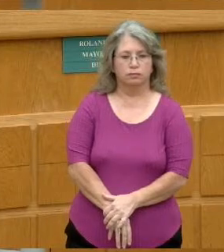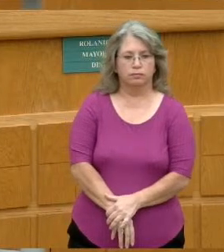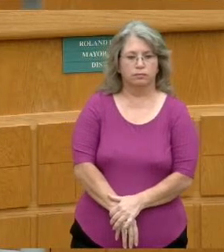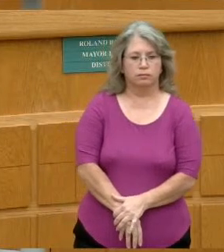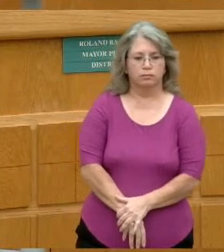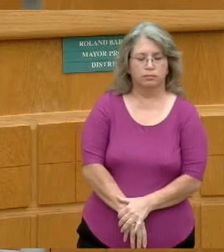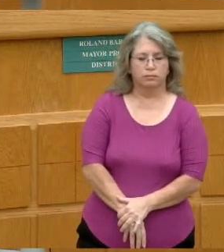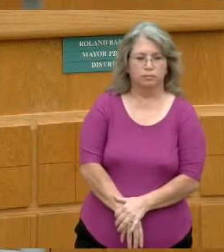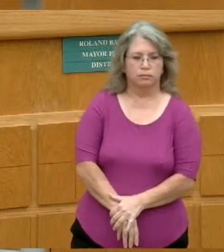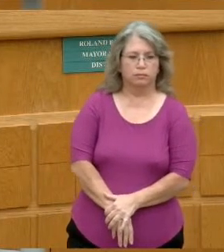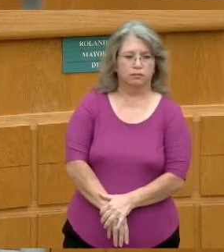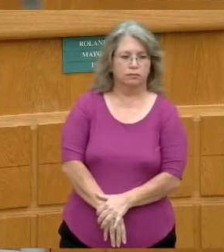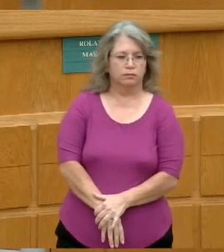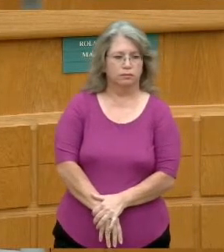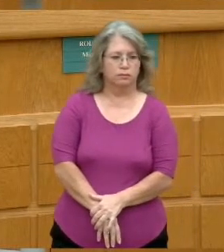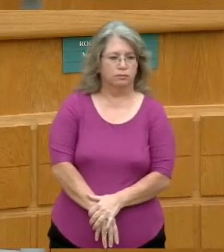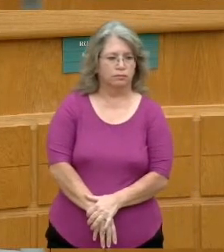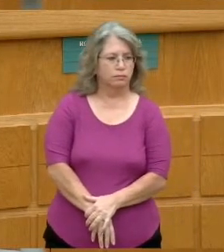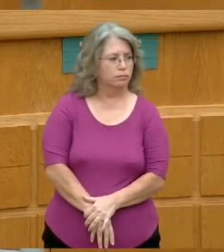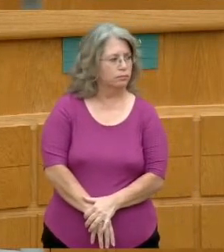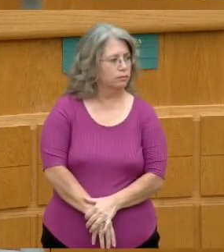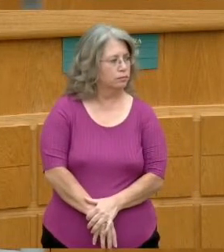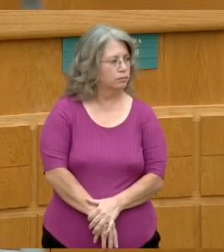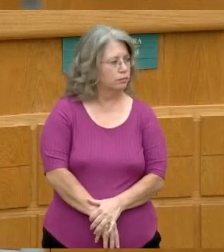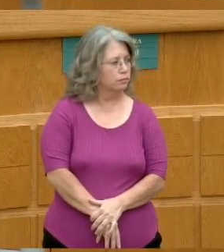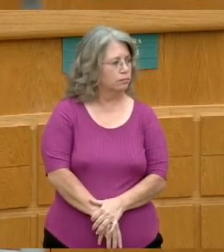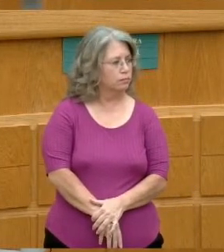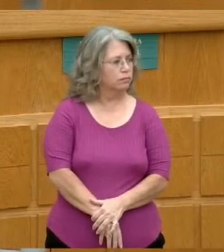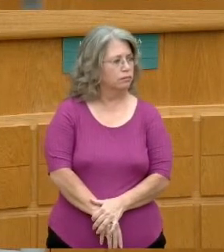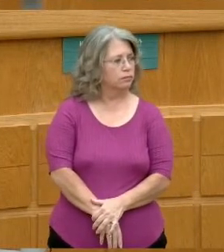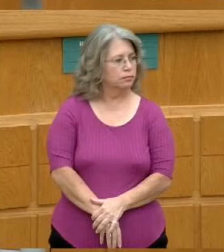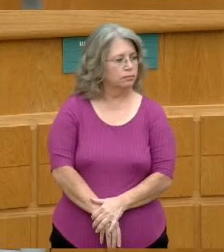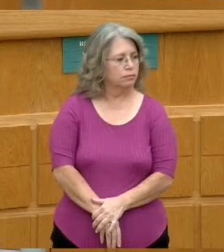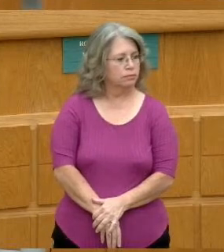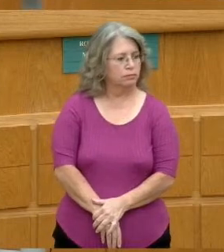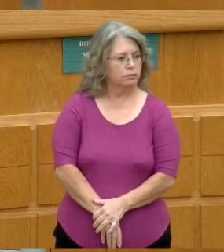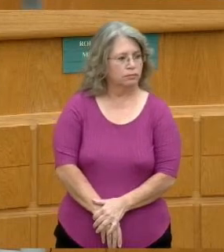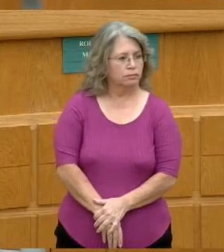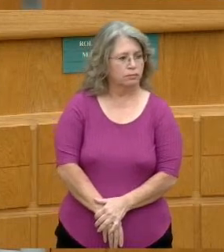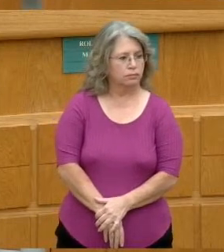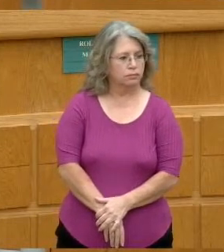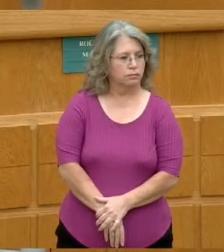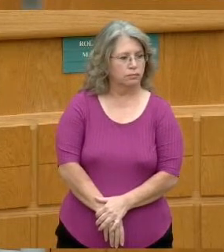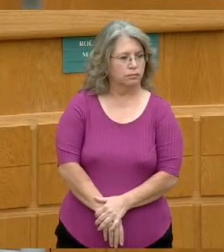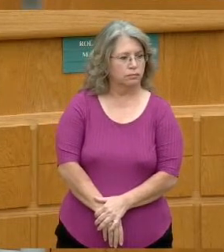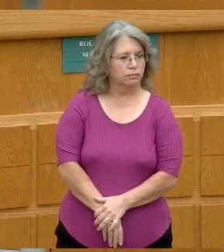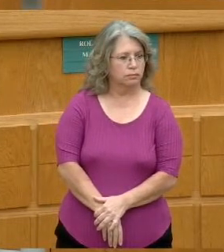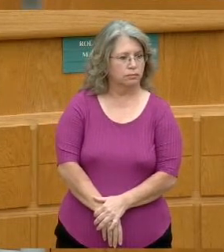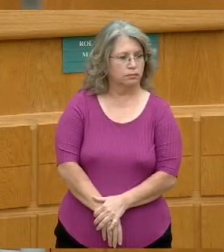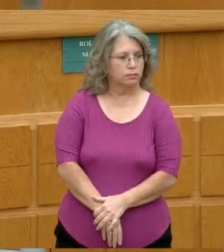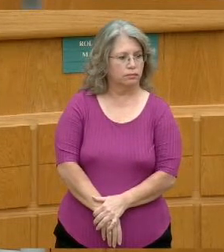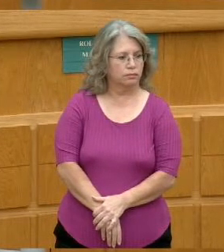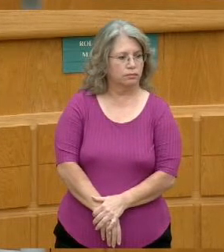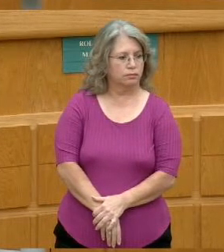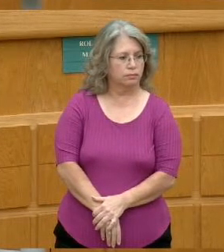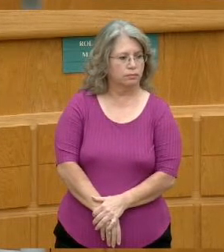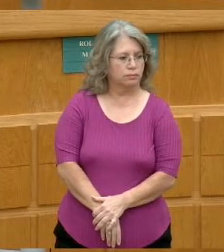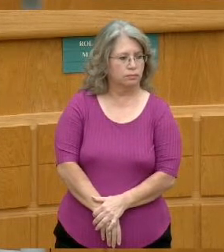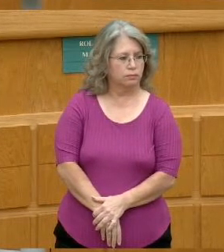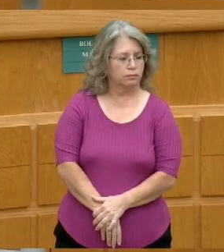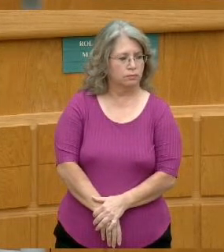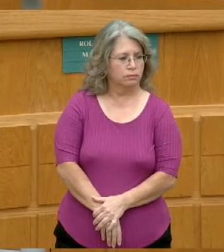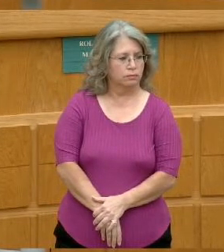quiero agradecer a los enfermeros de mi Distrito de Salud y por todo su esfuerzo realizado durante este tiempo sin precedentes. Quisiéramos también agradecer a